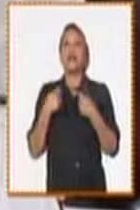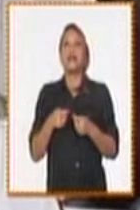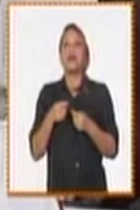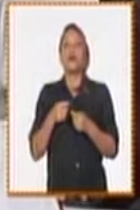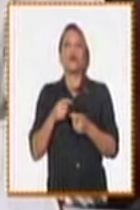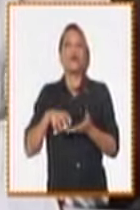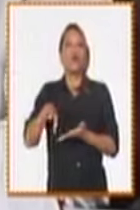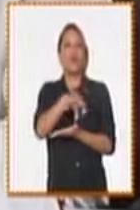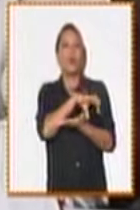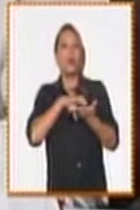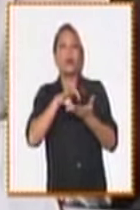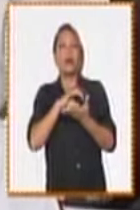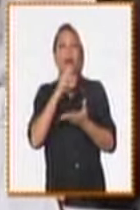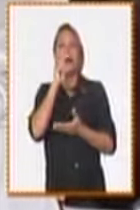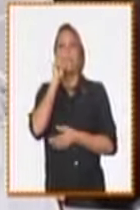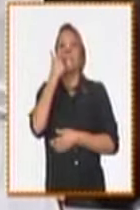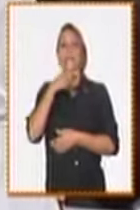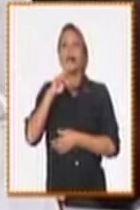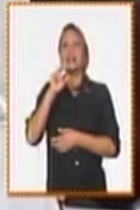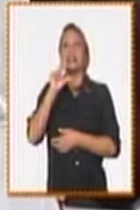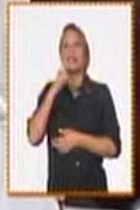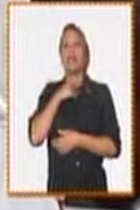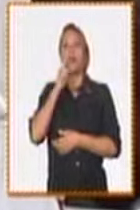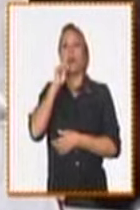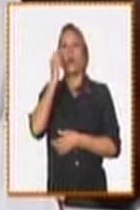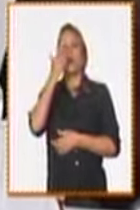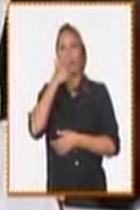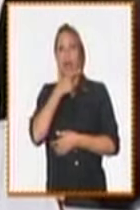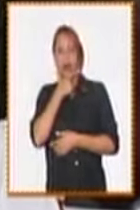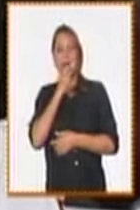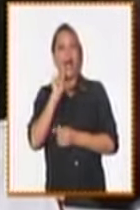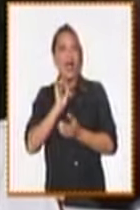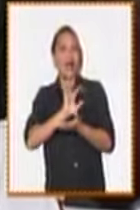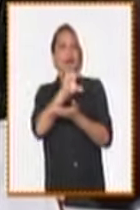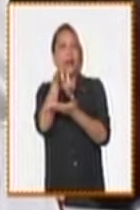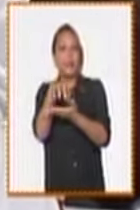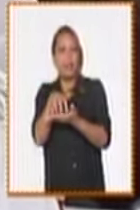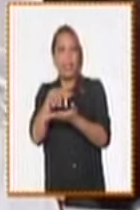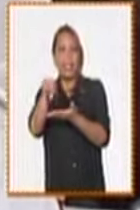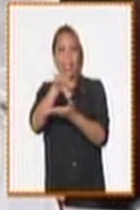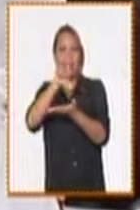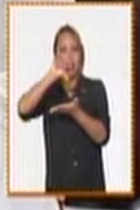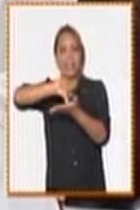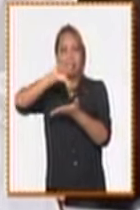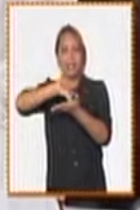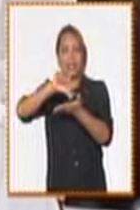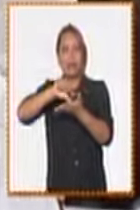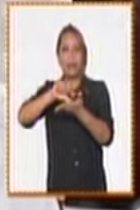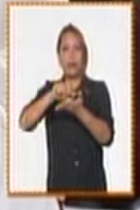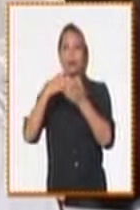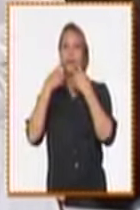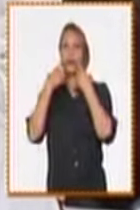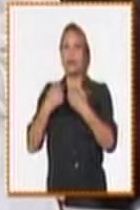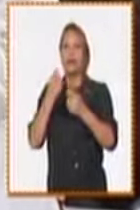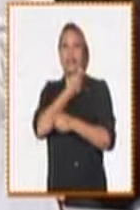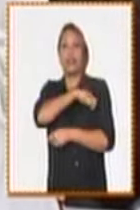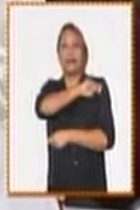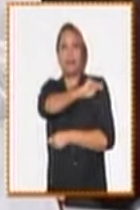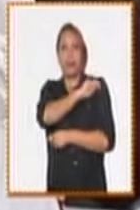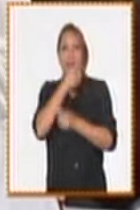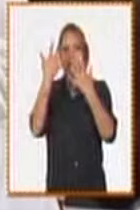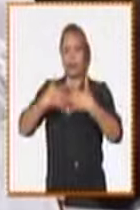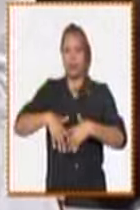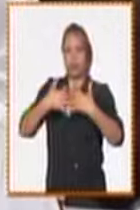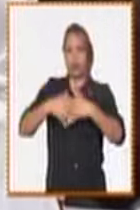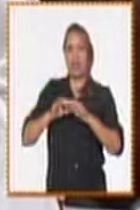Barcelona, que era el centro industrial más importante de España. Pero además, donde